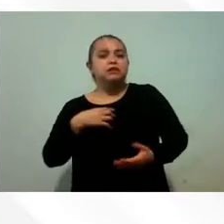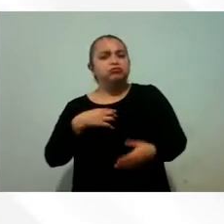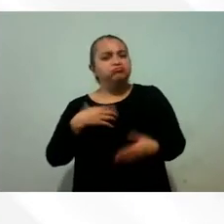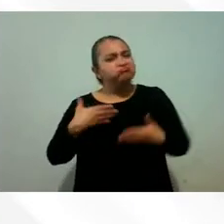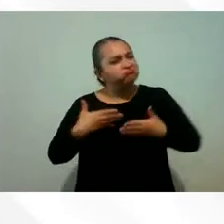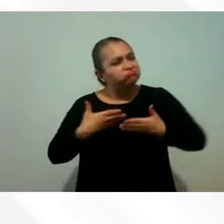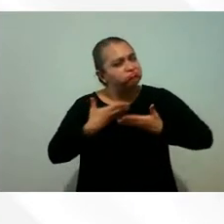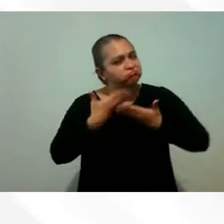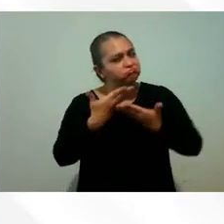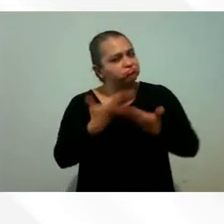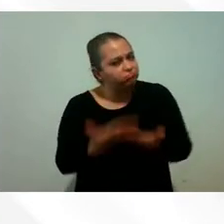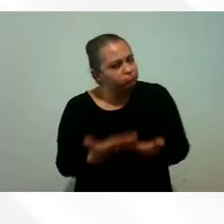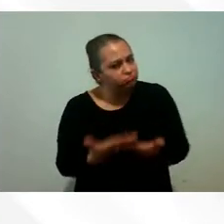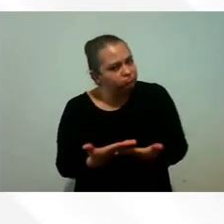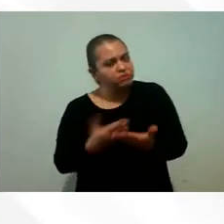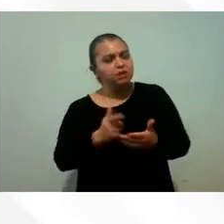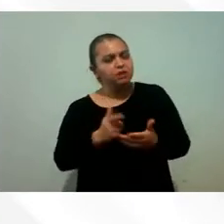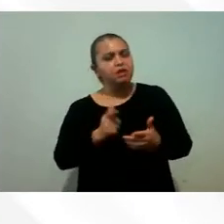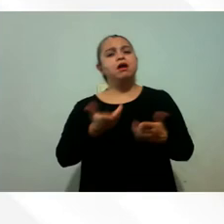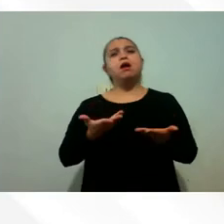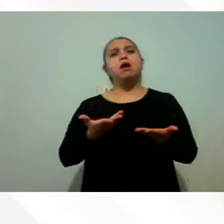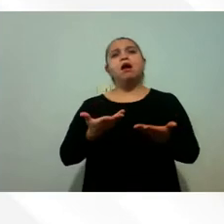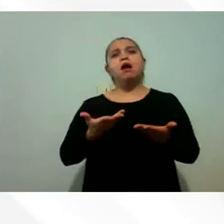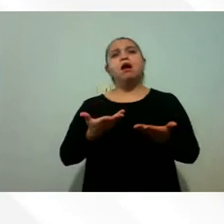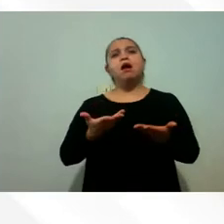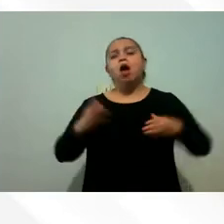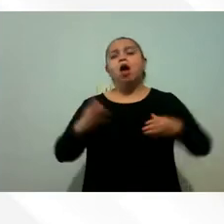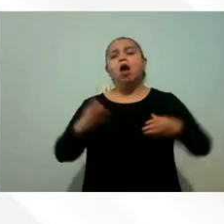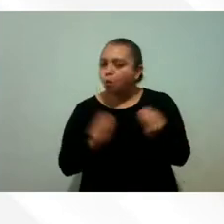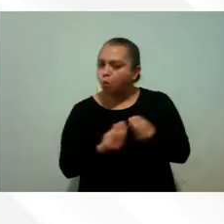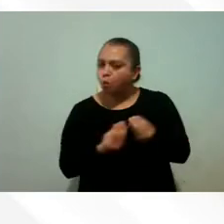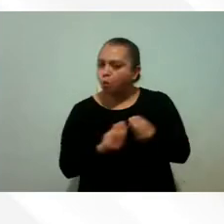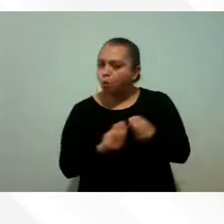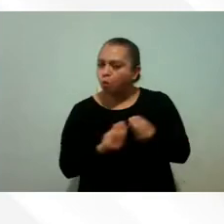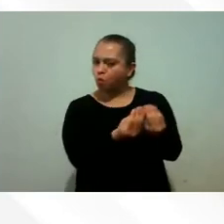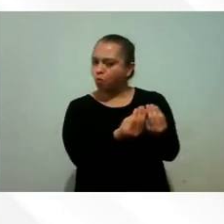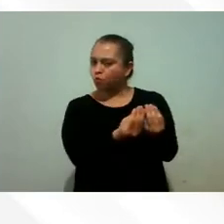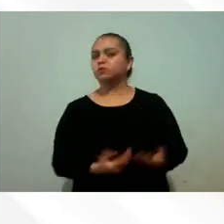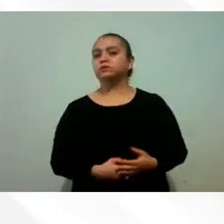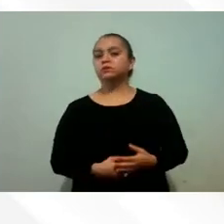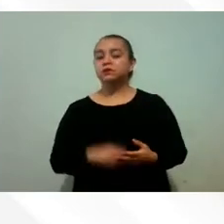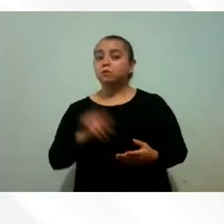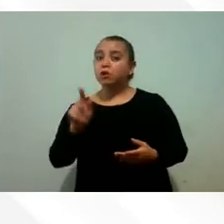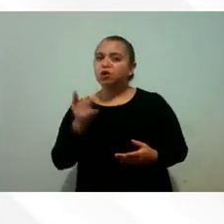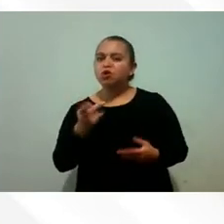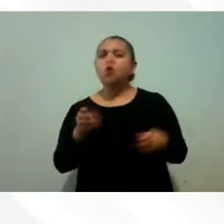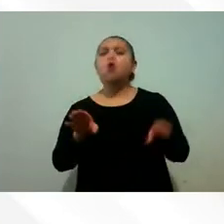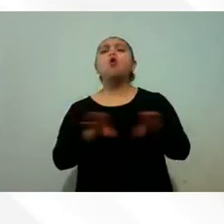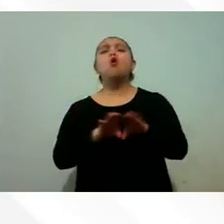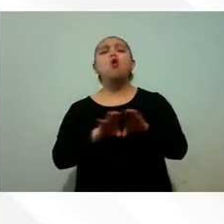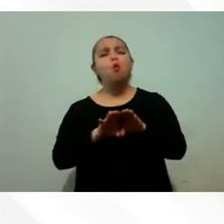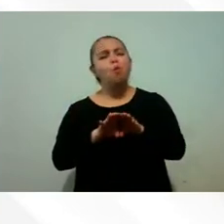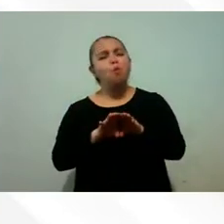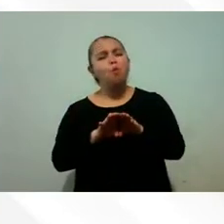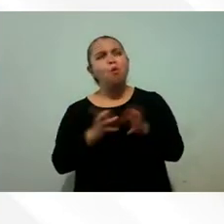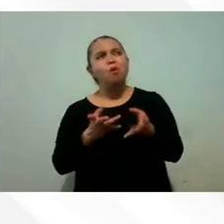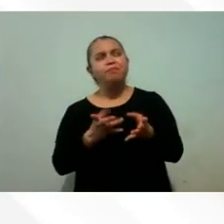escuchar, acompañar. Y la pregunta es, ¿cómo acompañamos? ¿Cómo sostenemos el